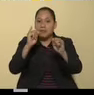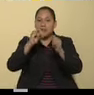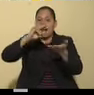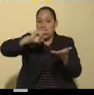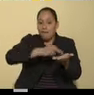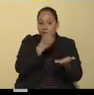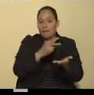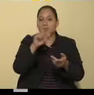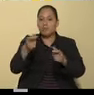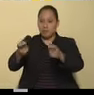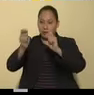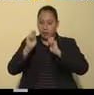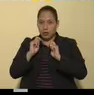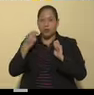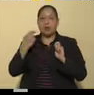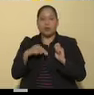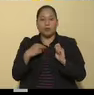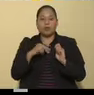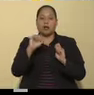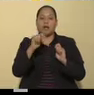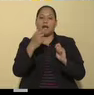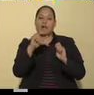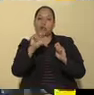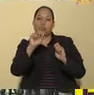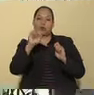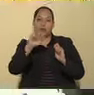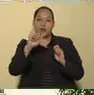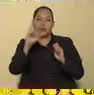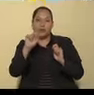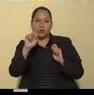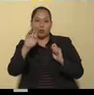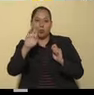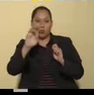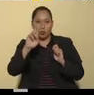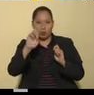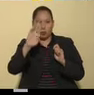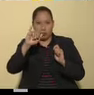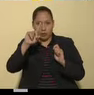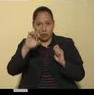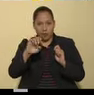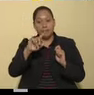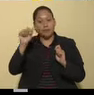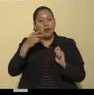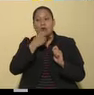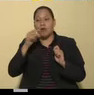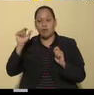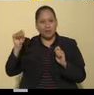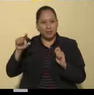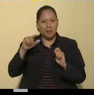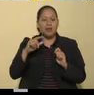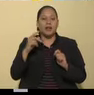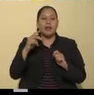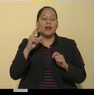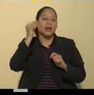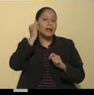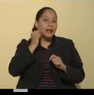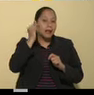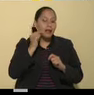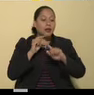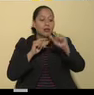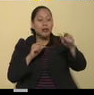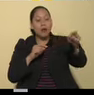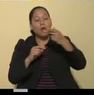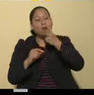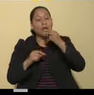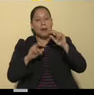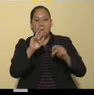y se llama Agustín de Iturbide I. Pero Vicente Guerrero, después de que Guadalupe Victoria es el primer presidente de la